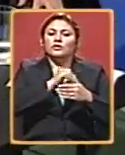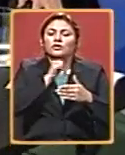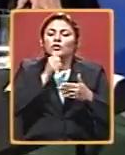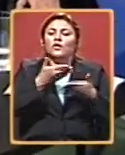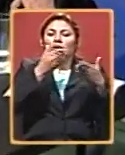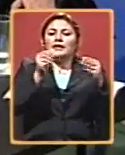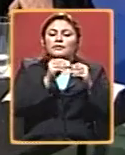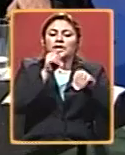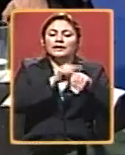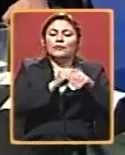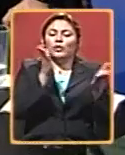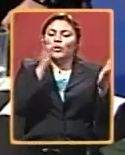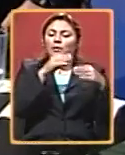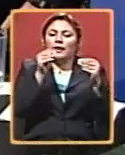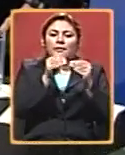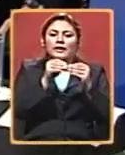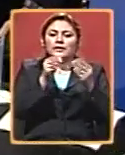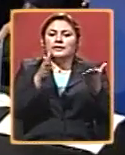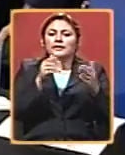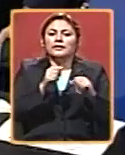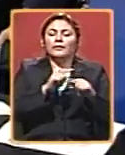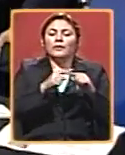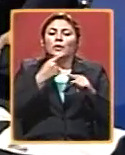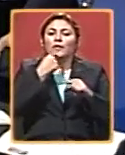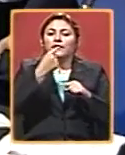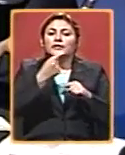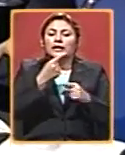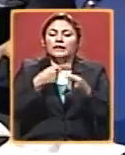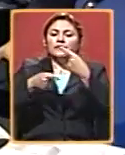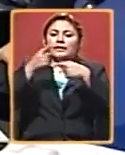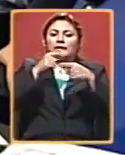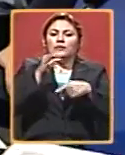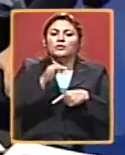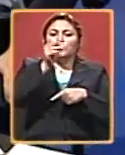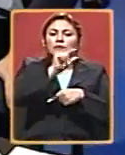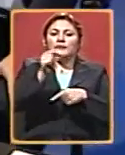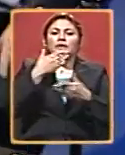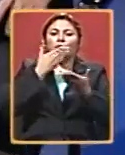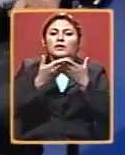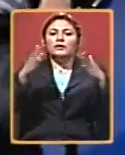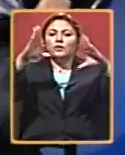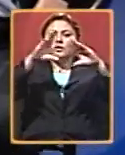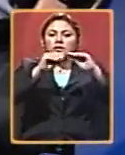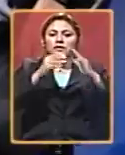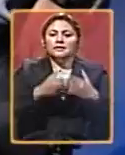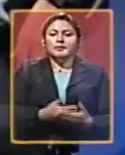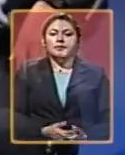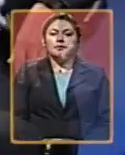tiempo, porque no había más. Y decirles que regresamos la semana entrante. Buenas noches.